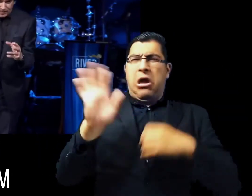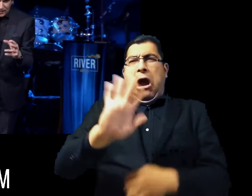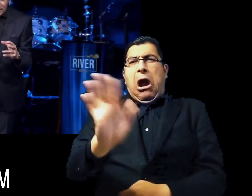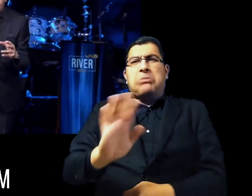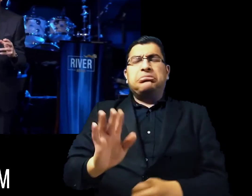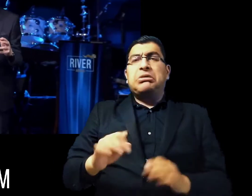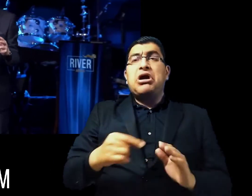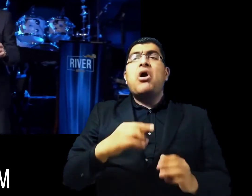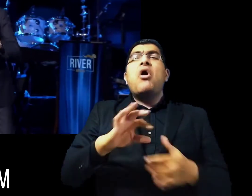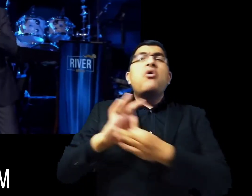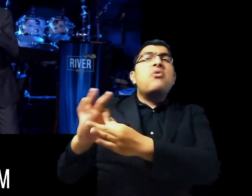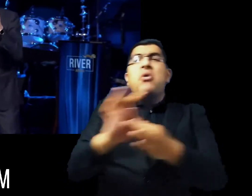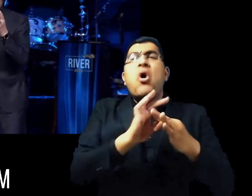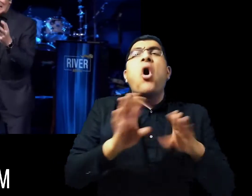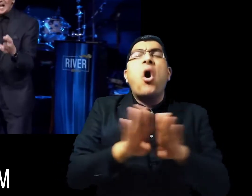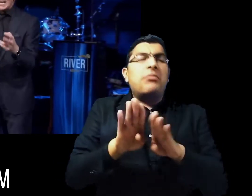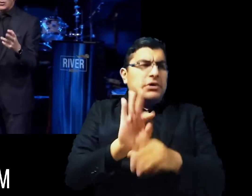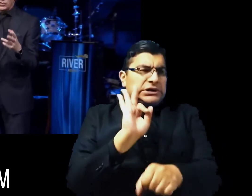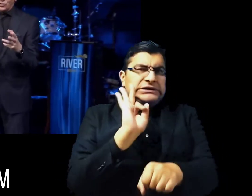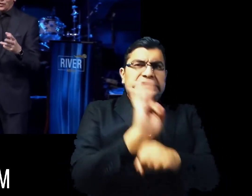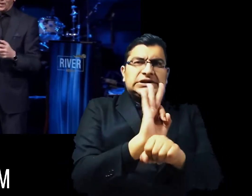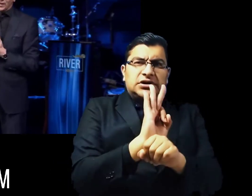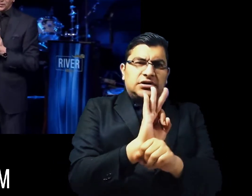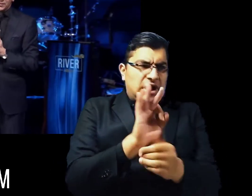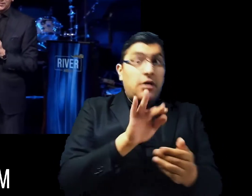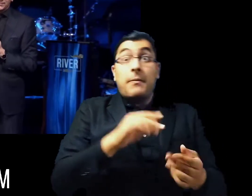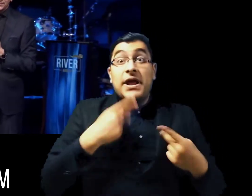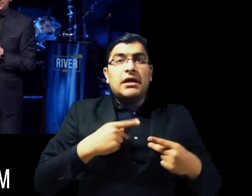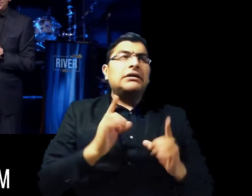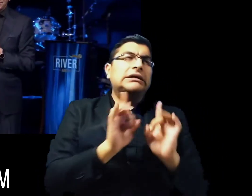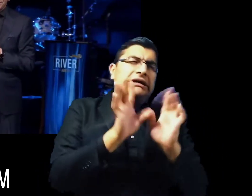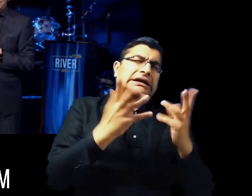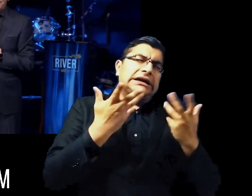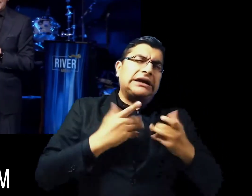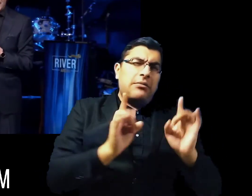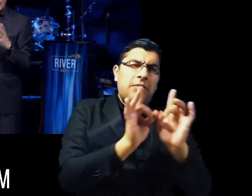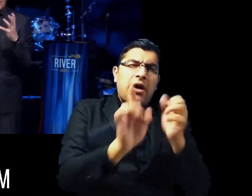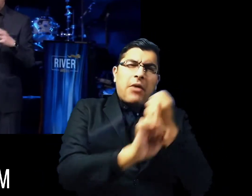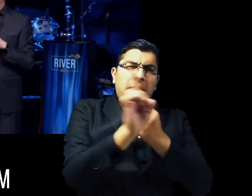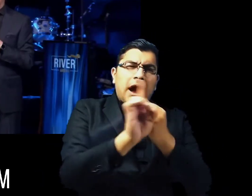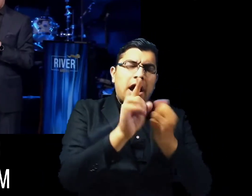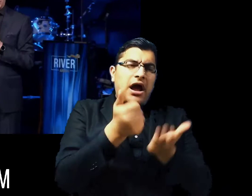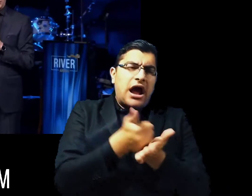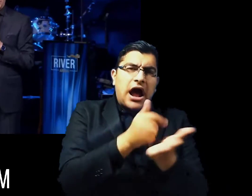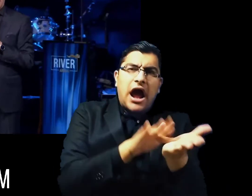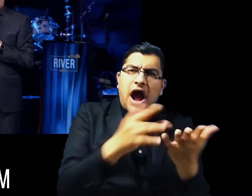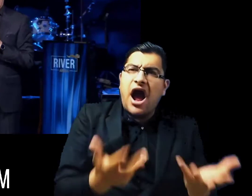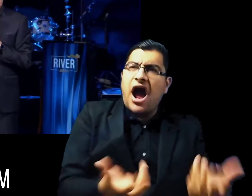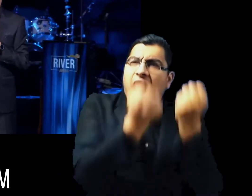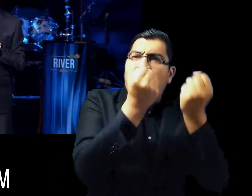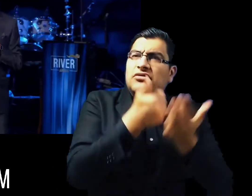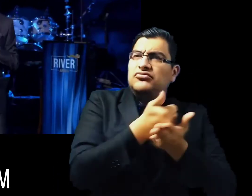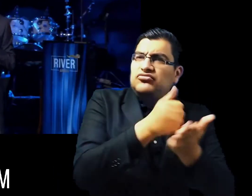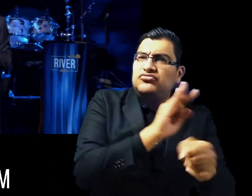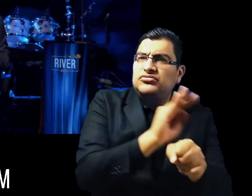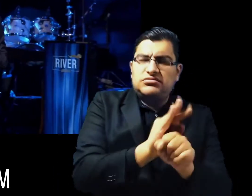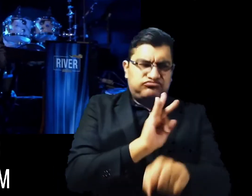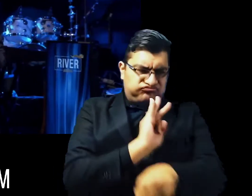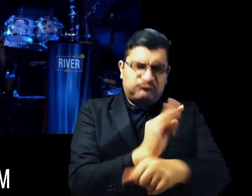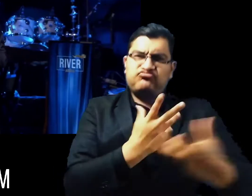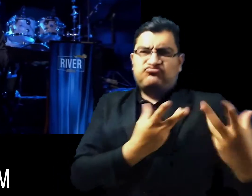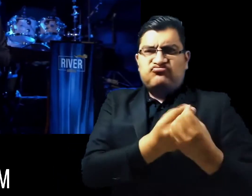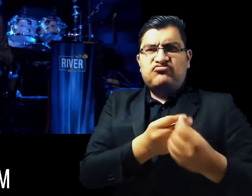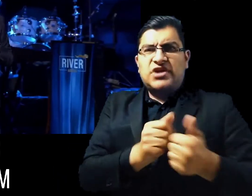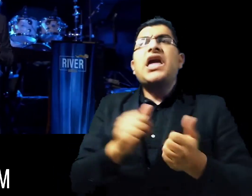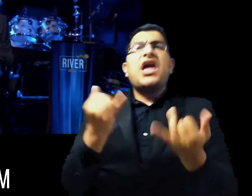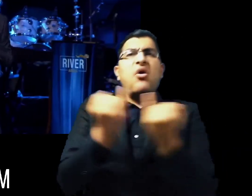cubrir y al levantar nuestros caídos. Sería fabuloso que si así como muchas veces